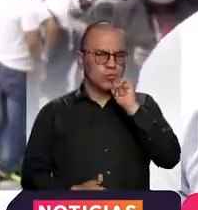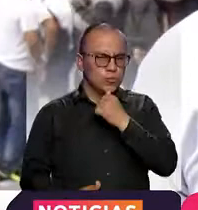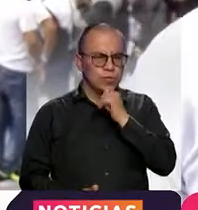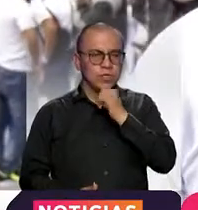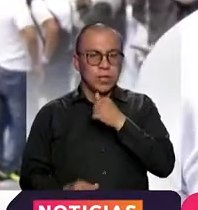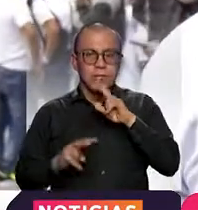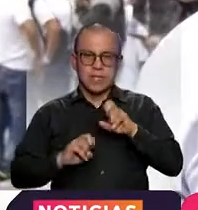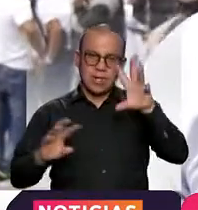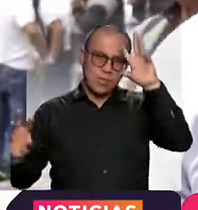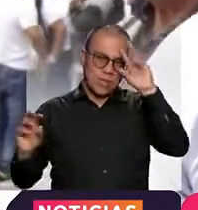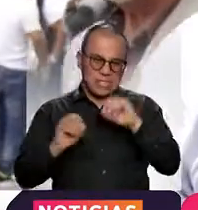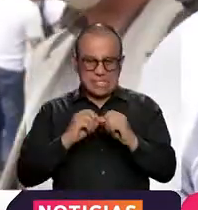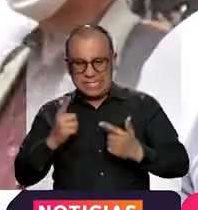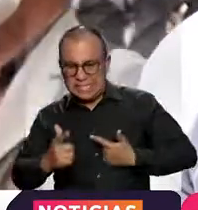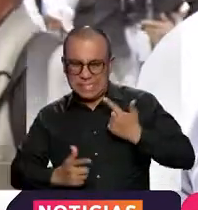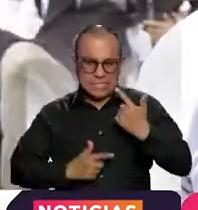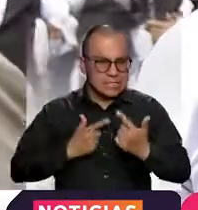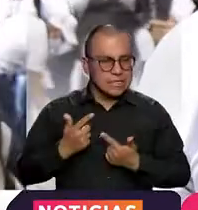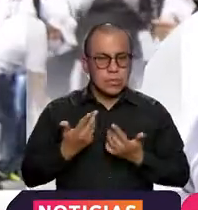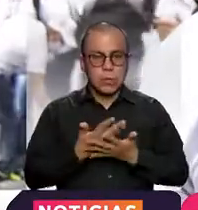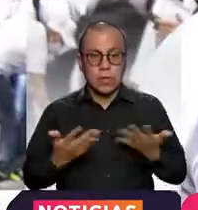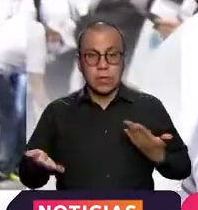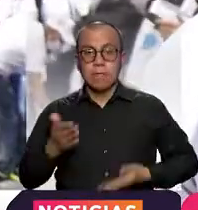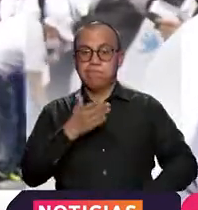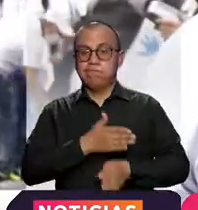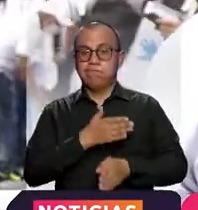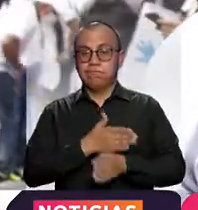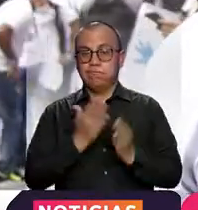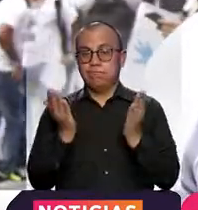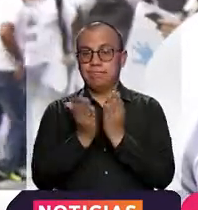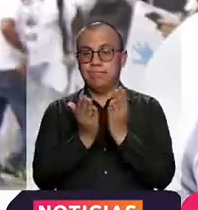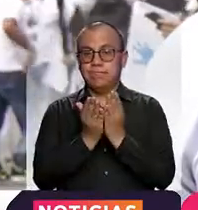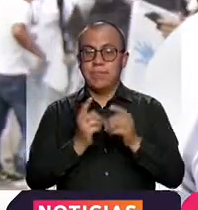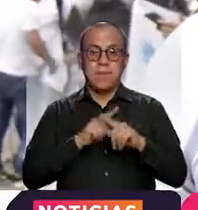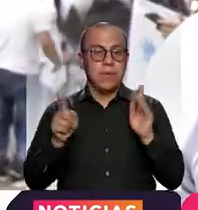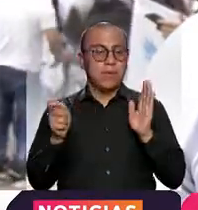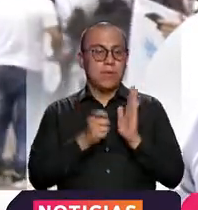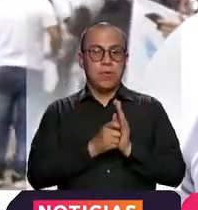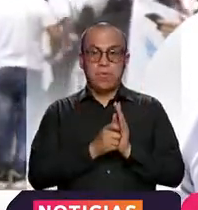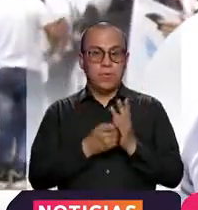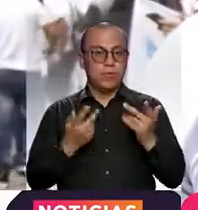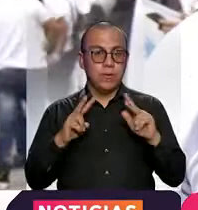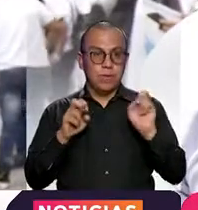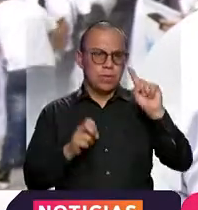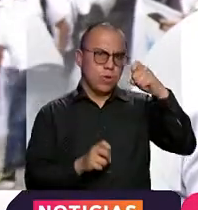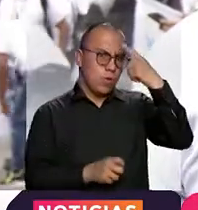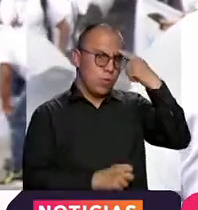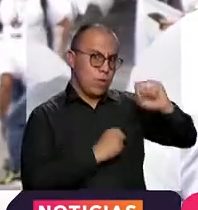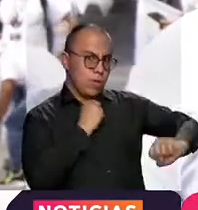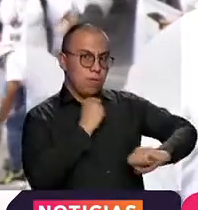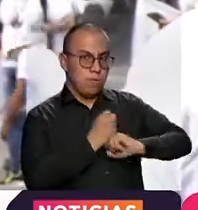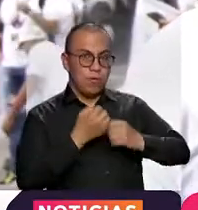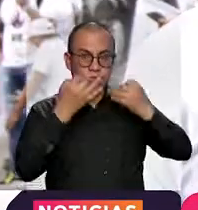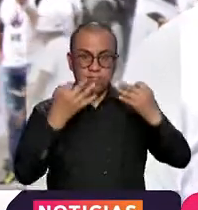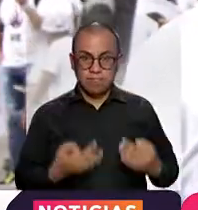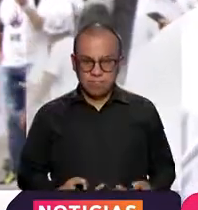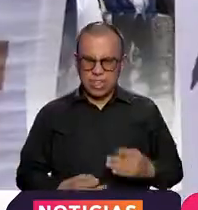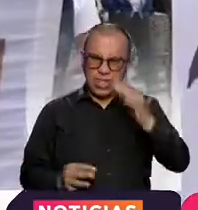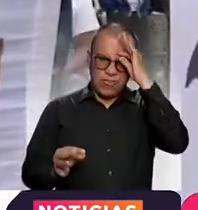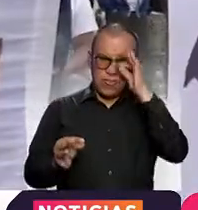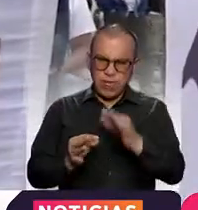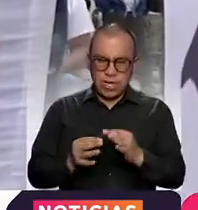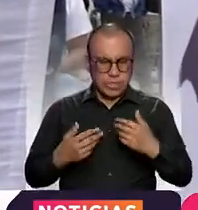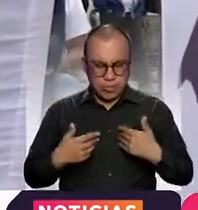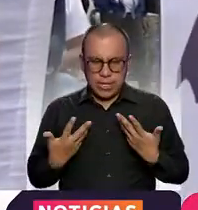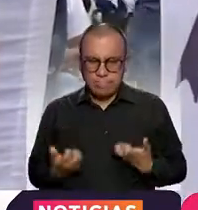nuestra causa y por nuestra lucha, ahí estamos estudiando. Pero no porque el gobierno nos está apoyando como con mucha fe y con mucha